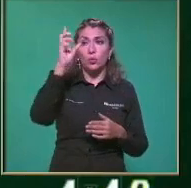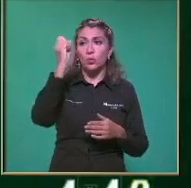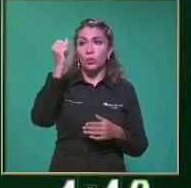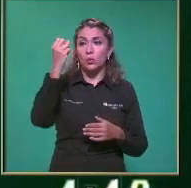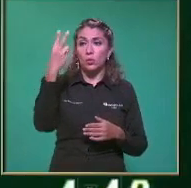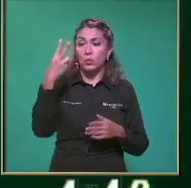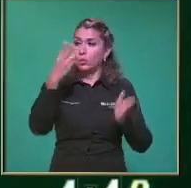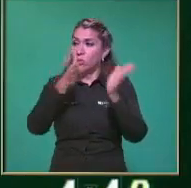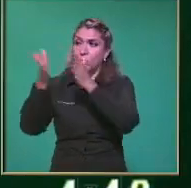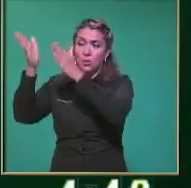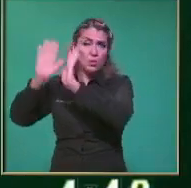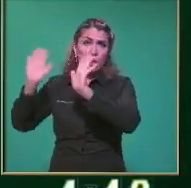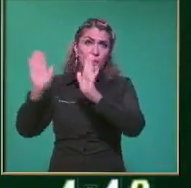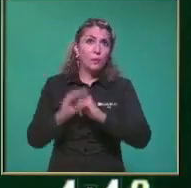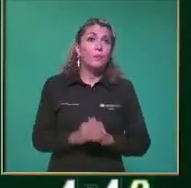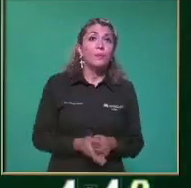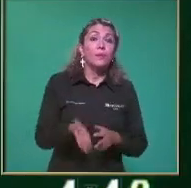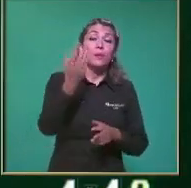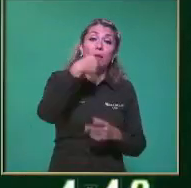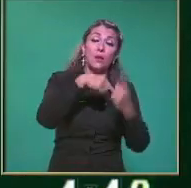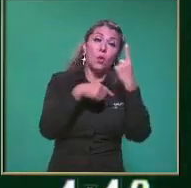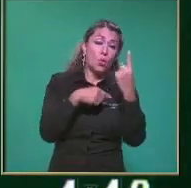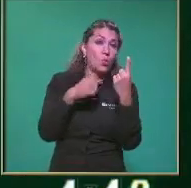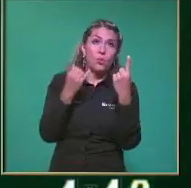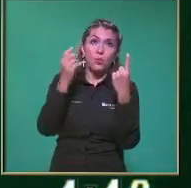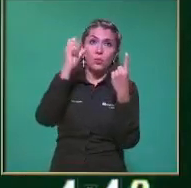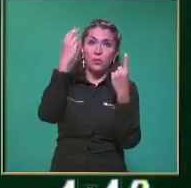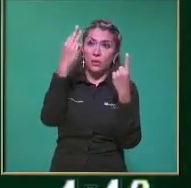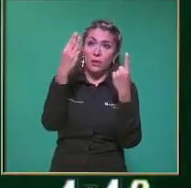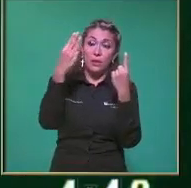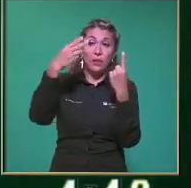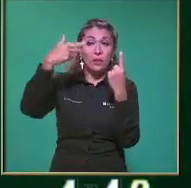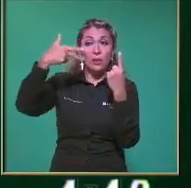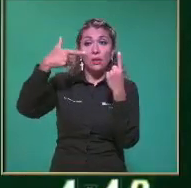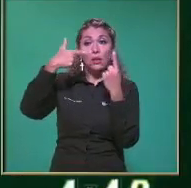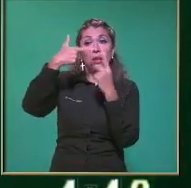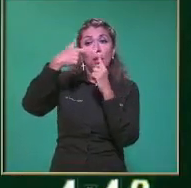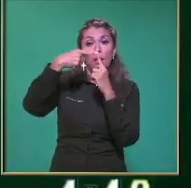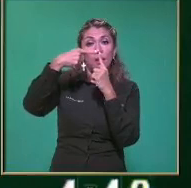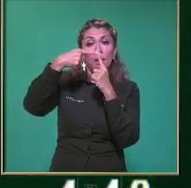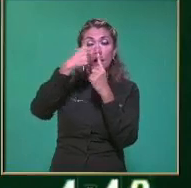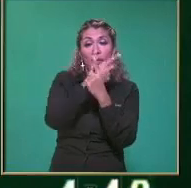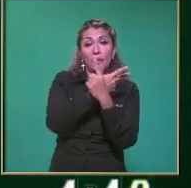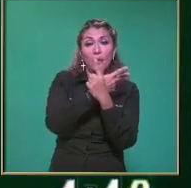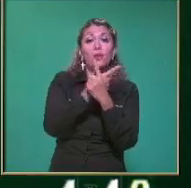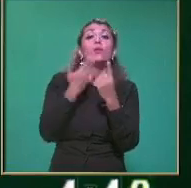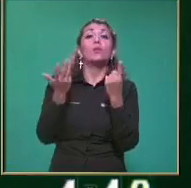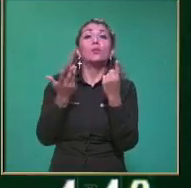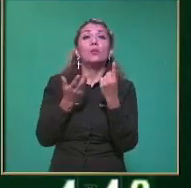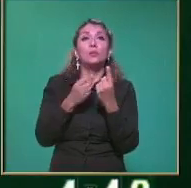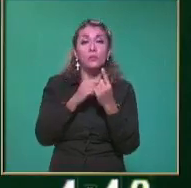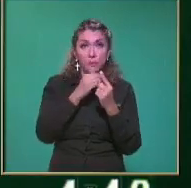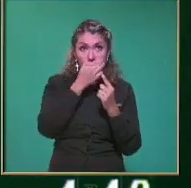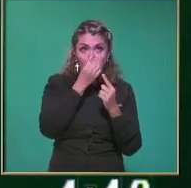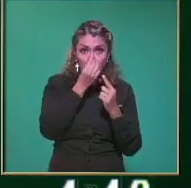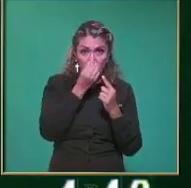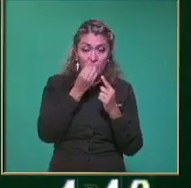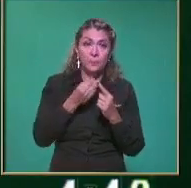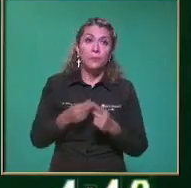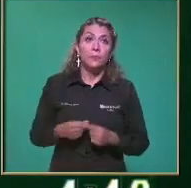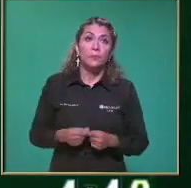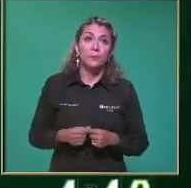sigue dice 1 entero 3 octavos. Igual, dividan 3 entre 8, a ver qué cantidad les da. Creo que nos